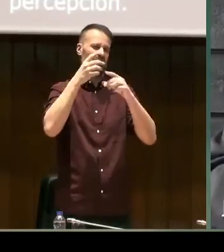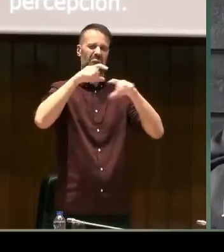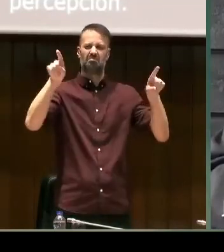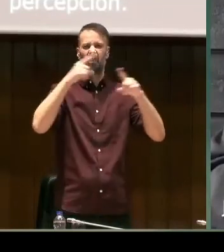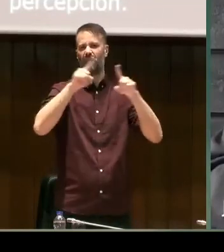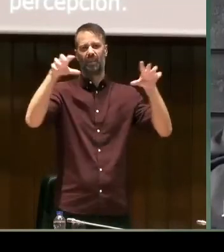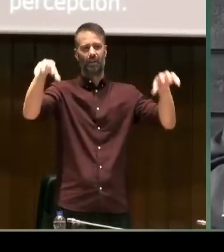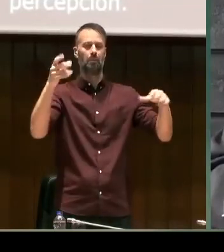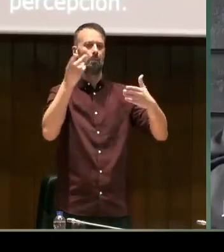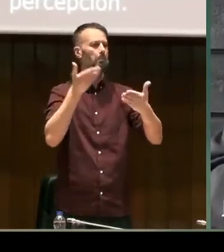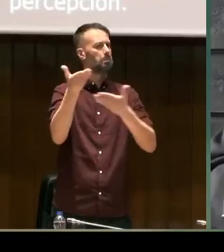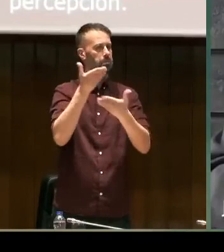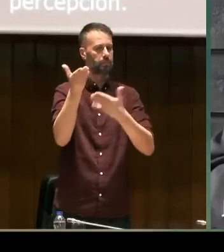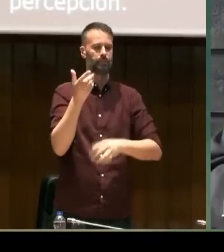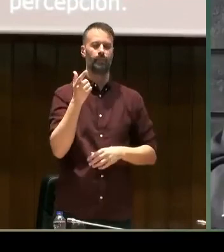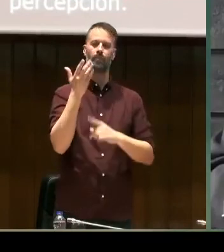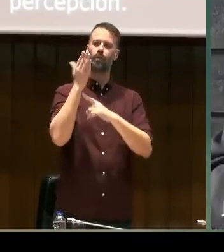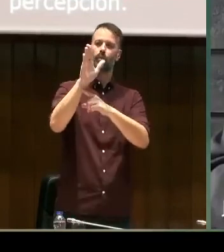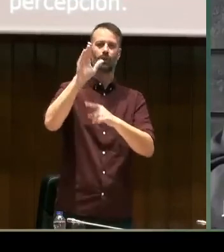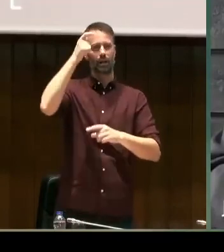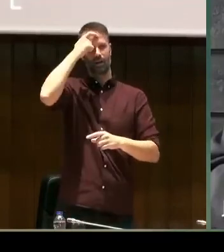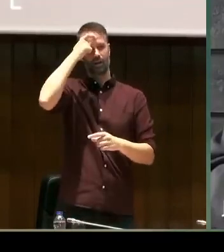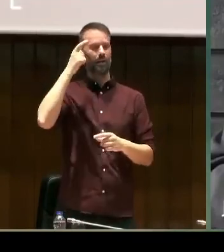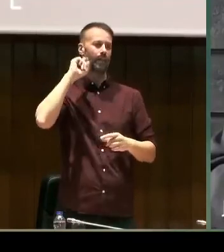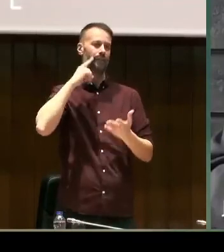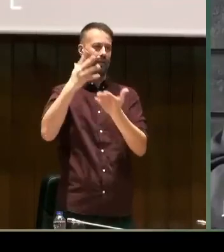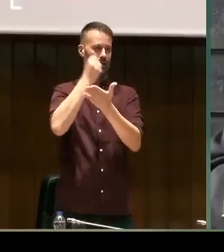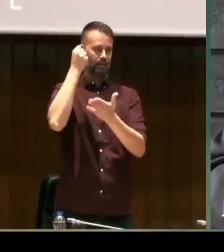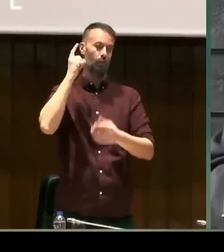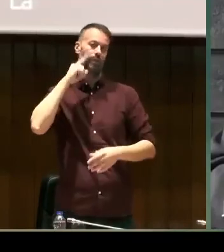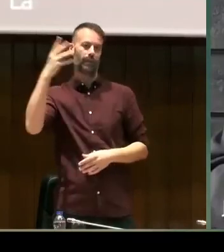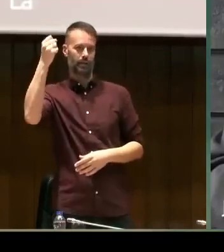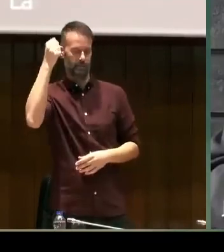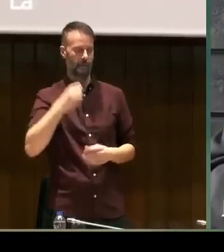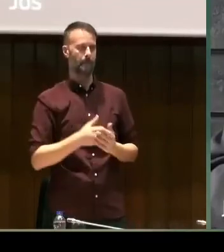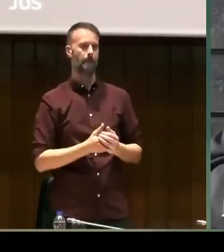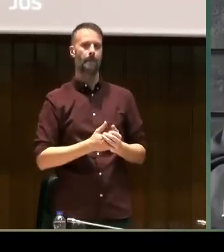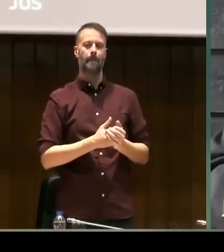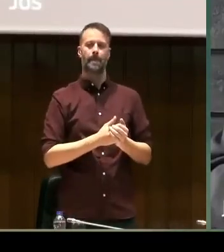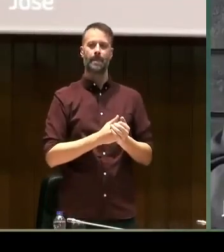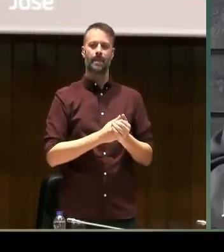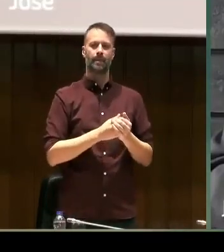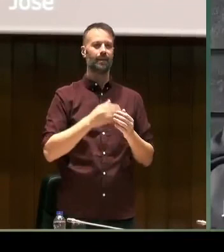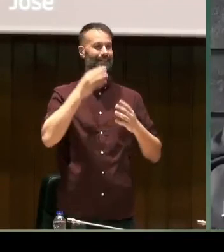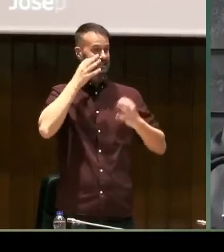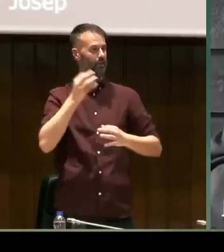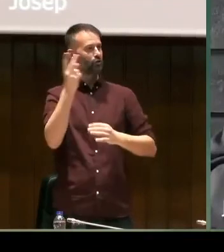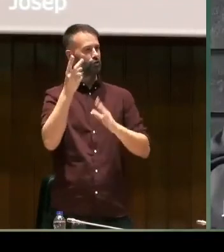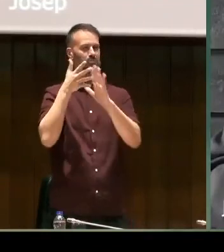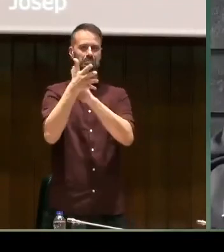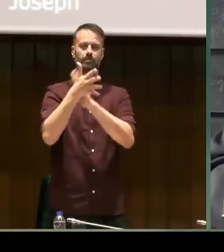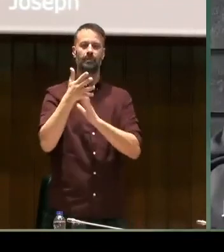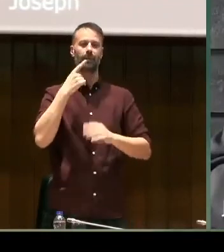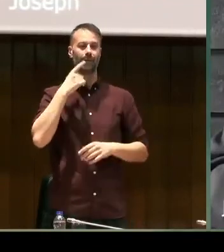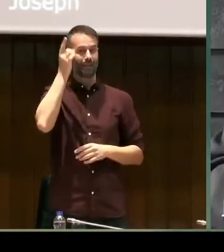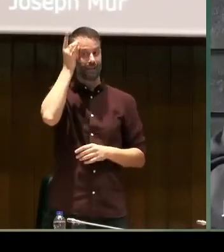Ambos son profesores universitarios en diferentes universidades, pero que colaboran entre sí, y son los que han acuñado este